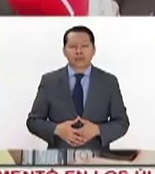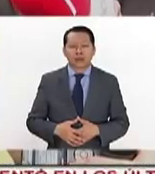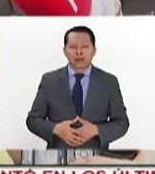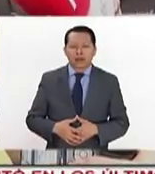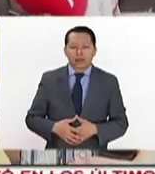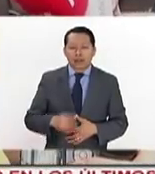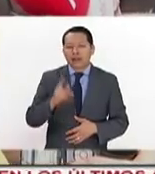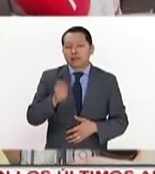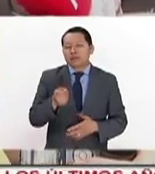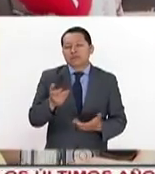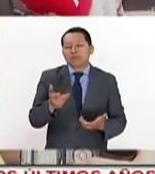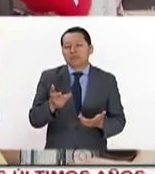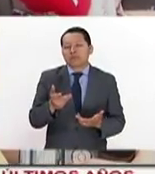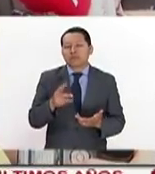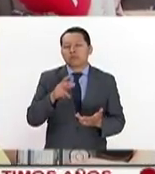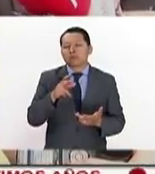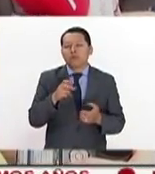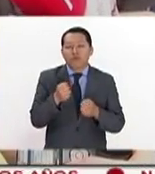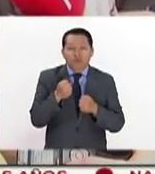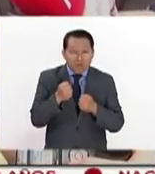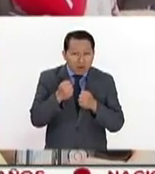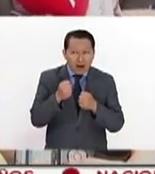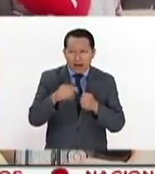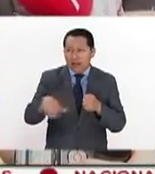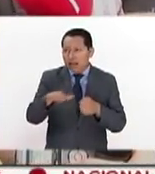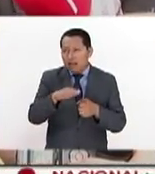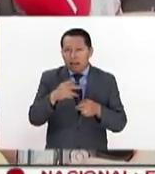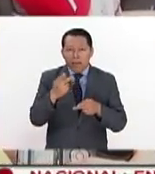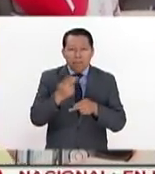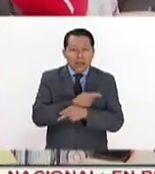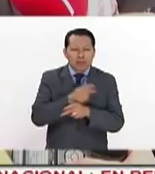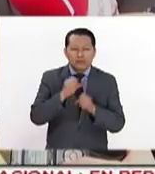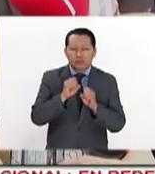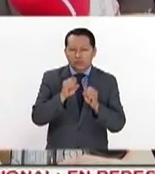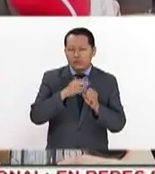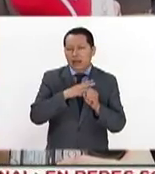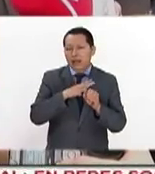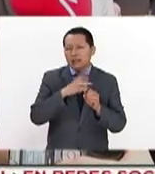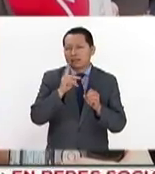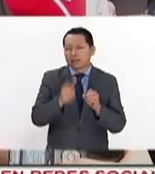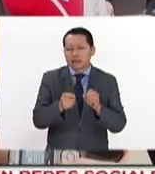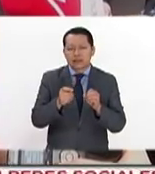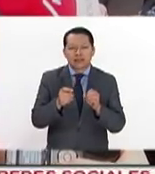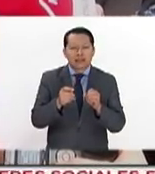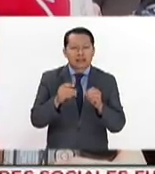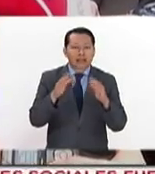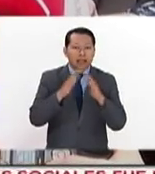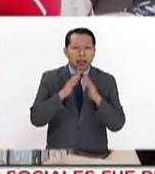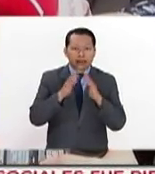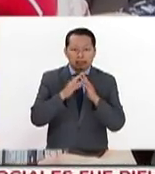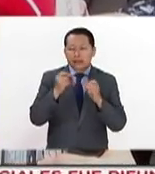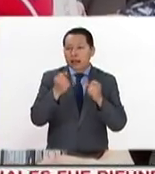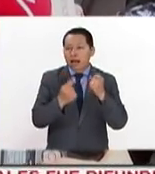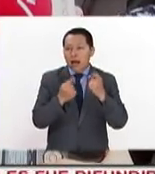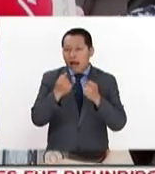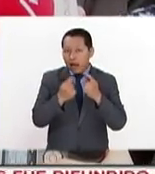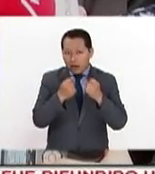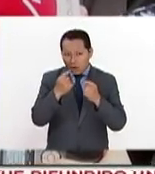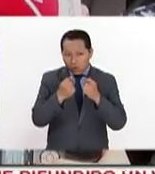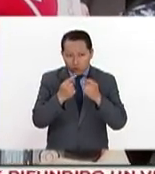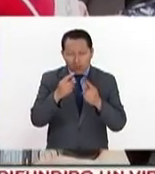Guerrero realmente no tuvo daños significativos, son daños a algunas casas que algunas tuvieron